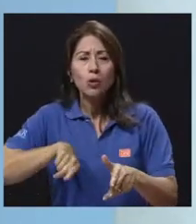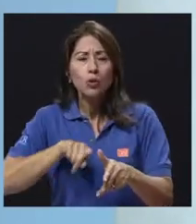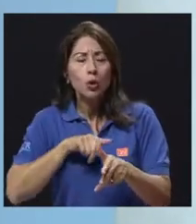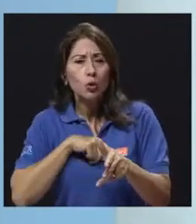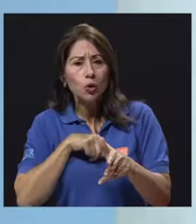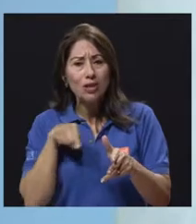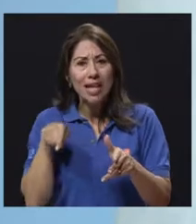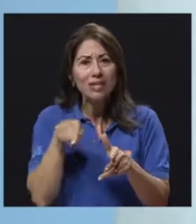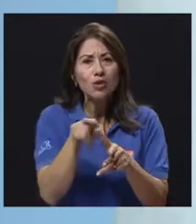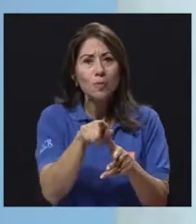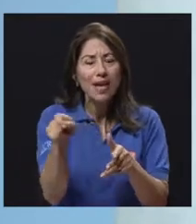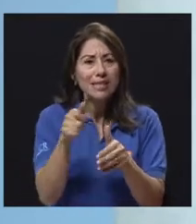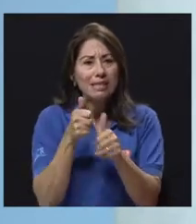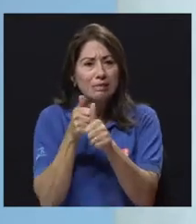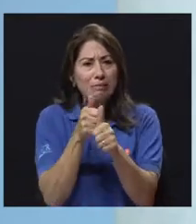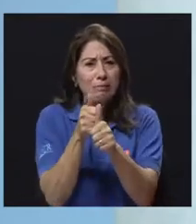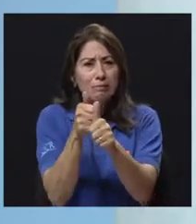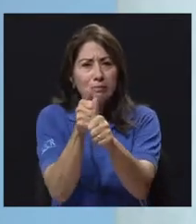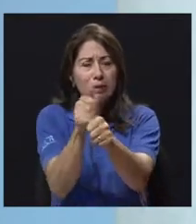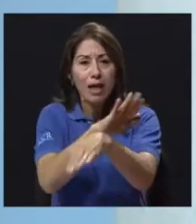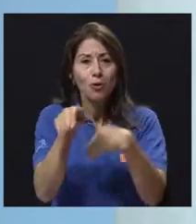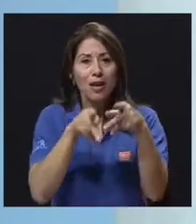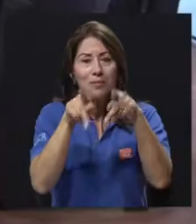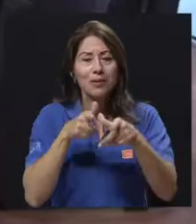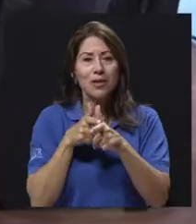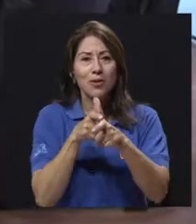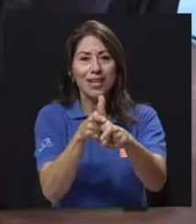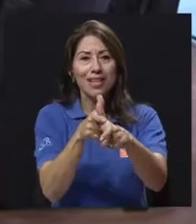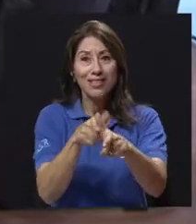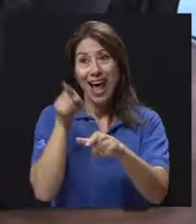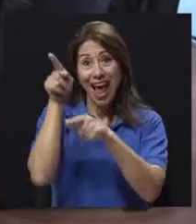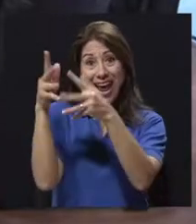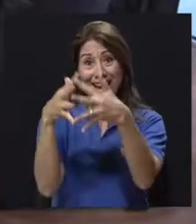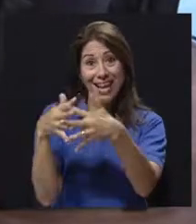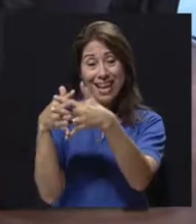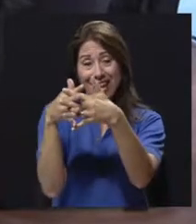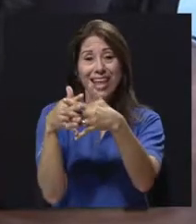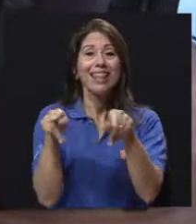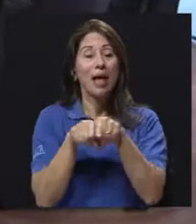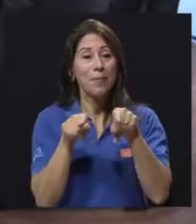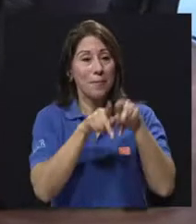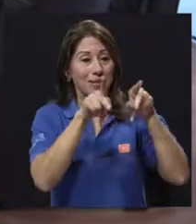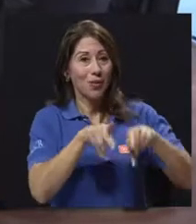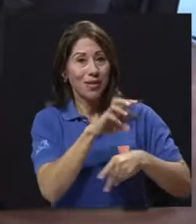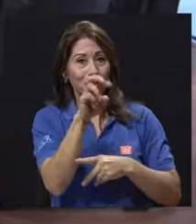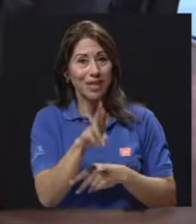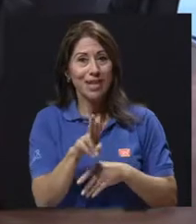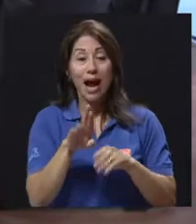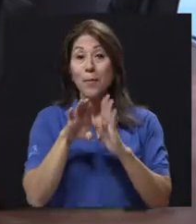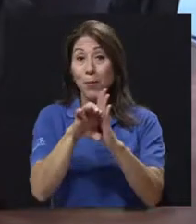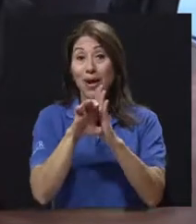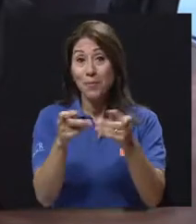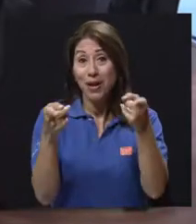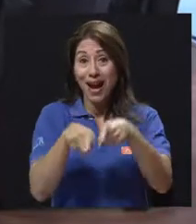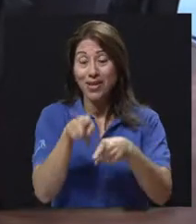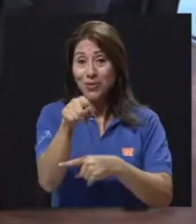a los protagonistas, tanto a Randall allá en New Jersey como acá a los protagonistas en Costa Rica. Por ejemplo, el caso que